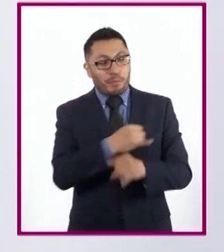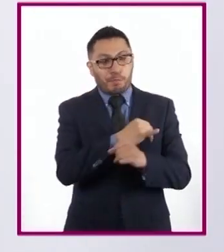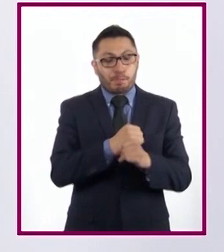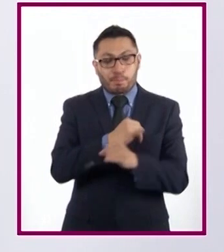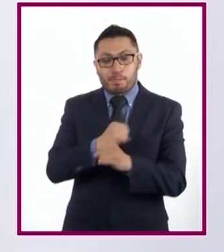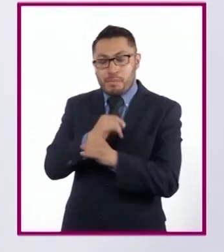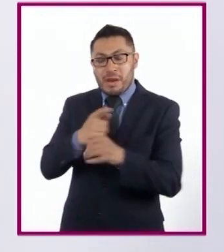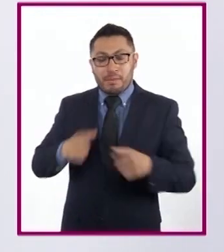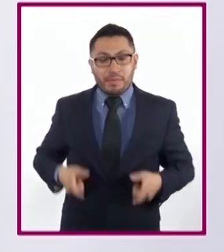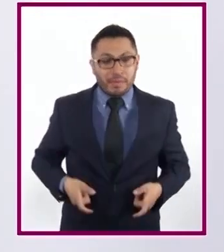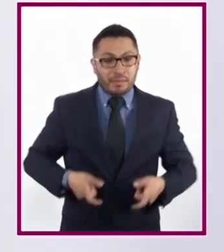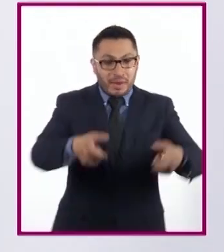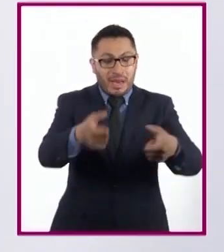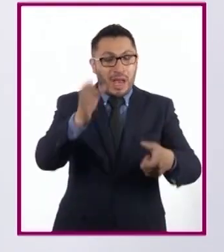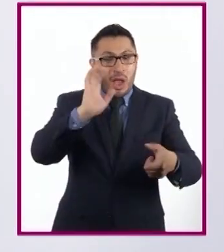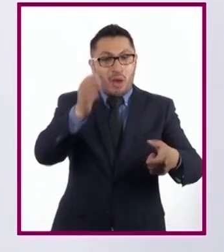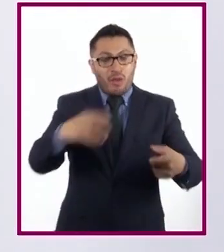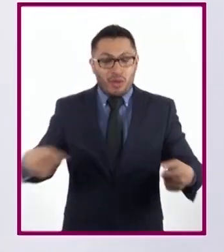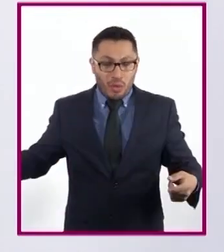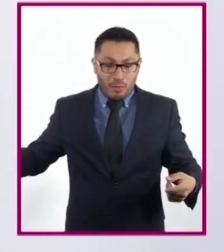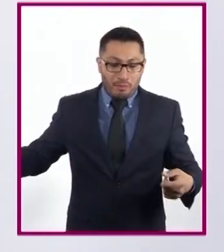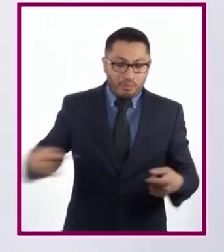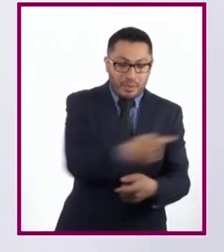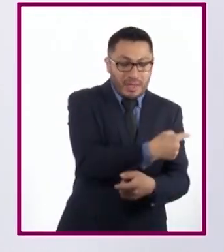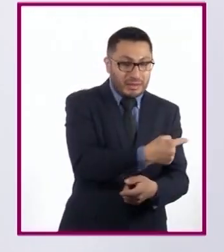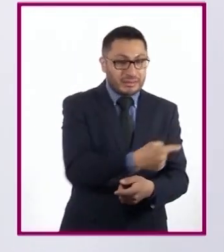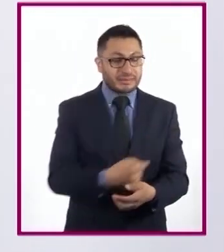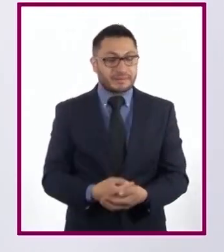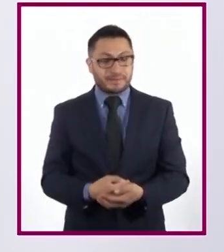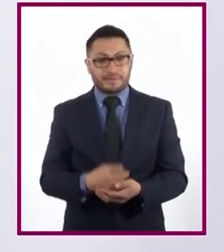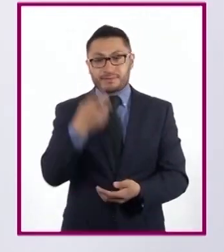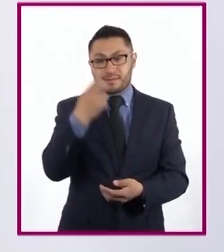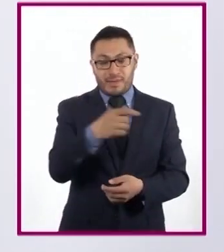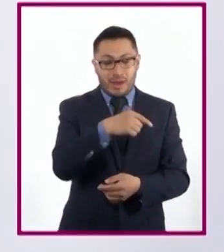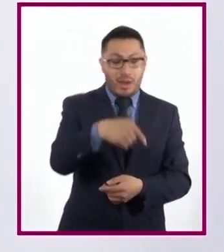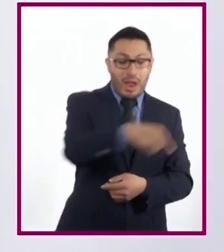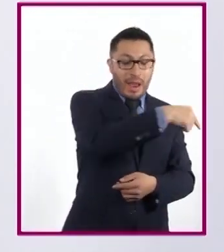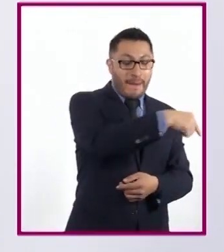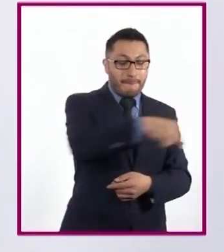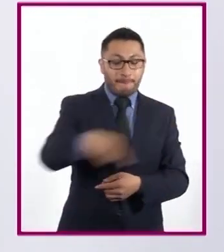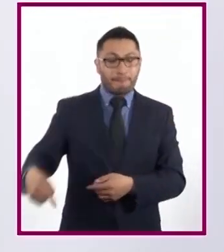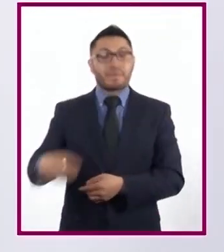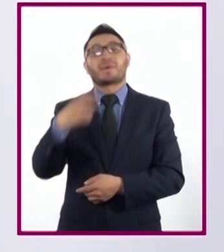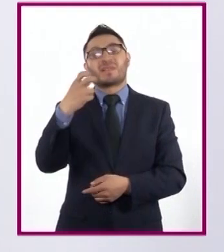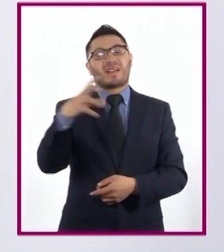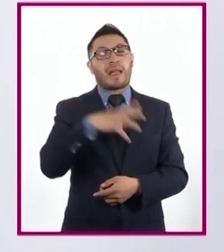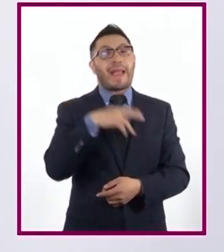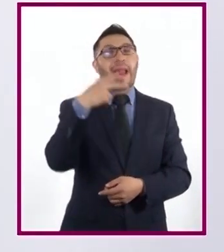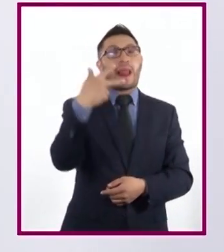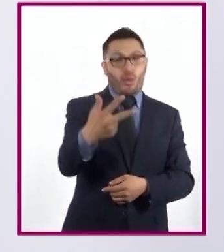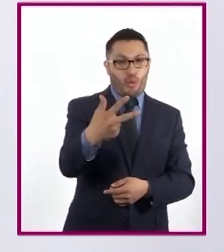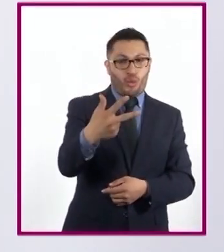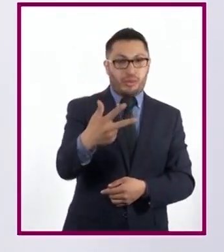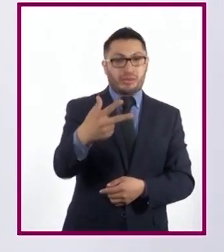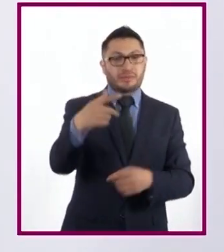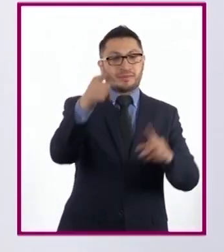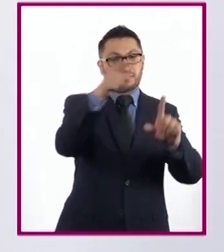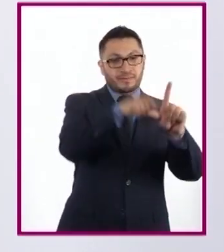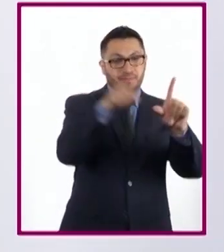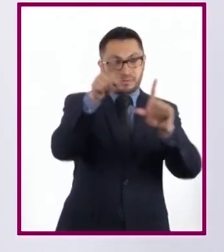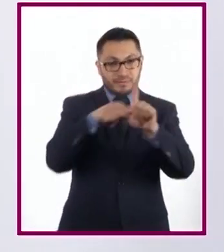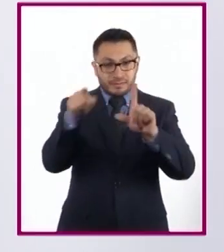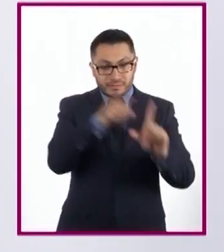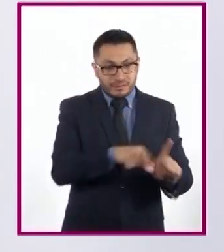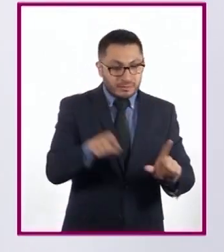paralelas, cuando son cortadas por una transversal. Al ser cortadas de esta manera, forman 8 ángulos y podemos